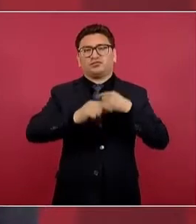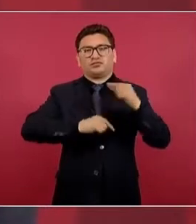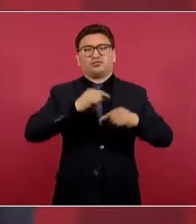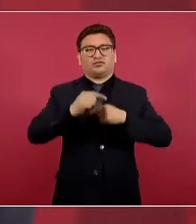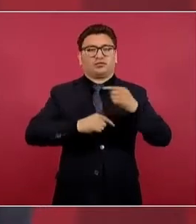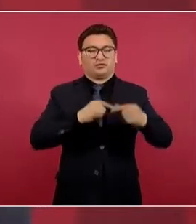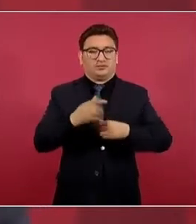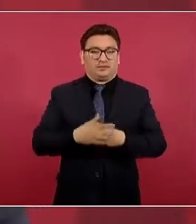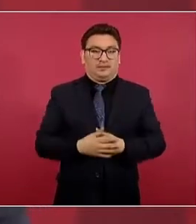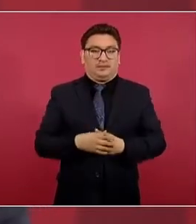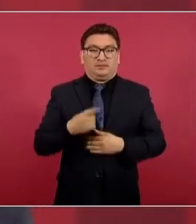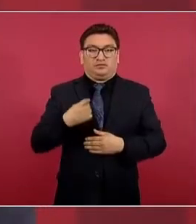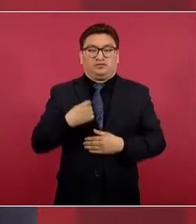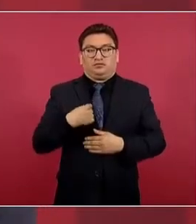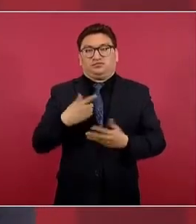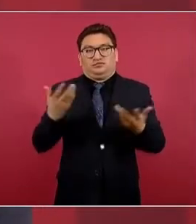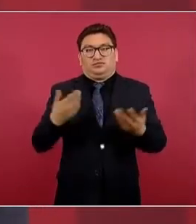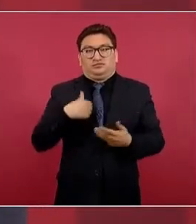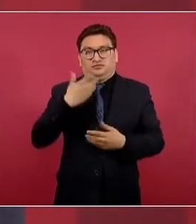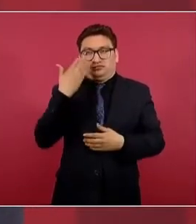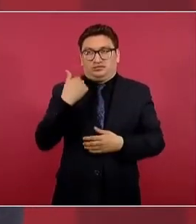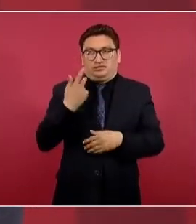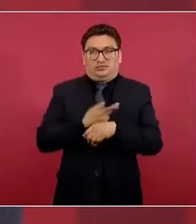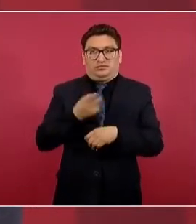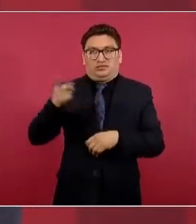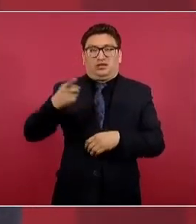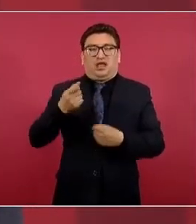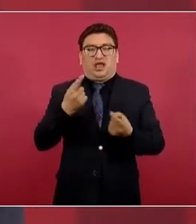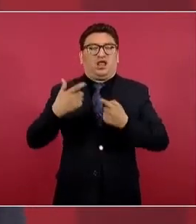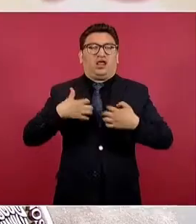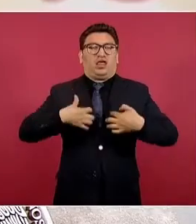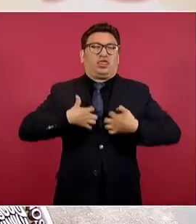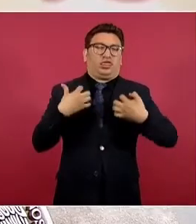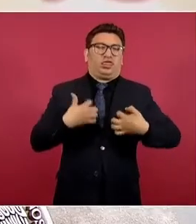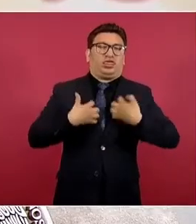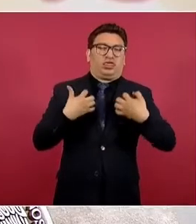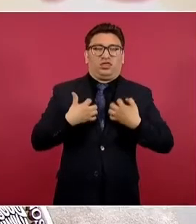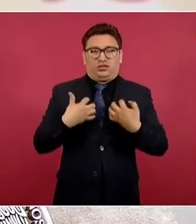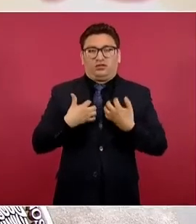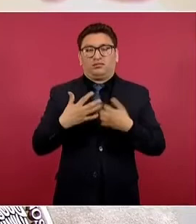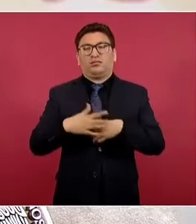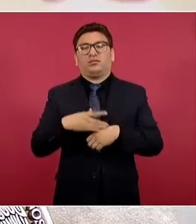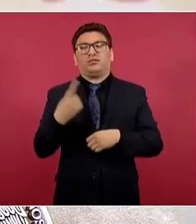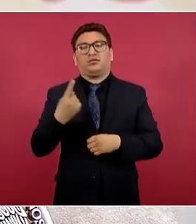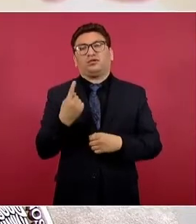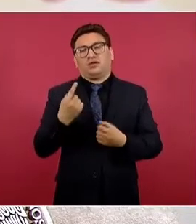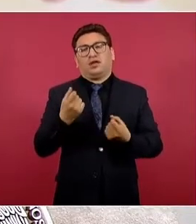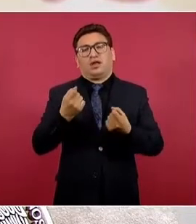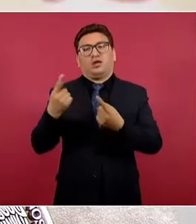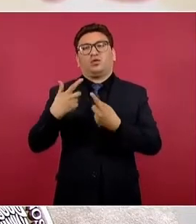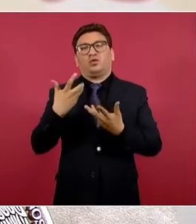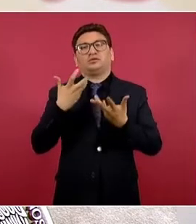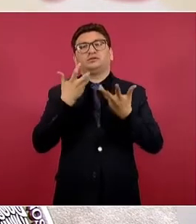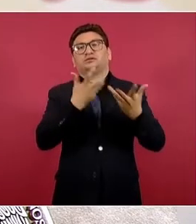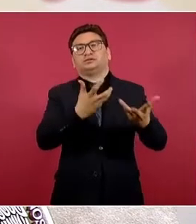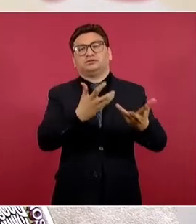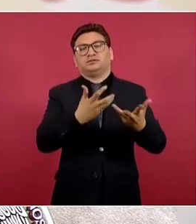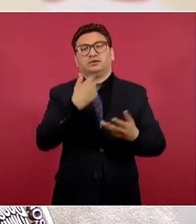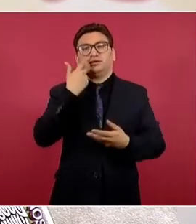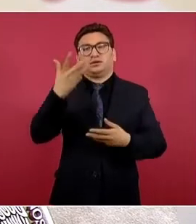También no se le pasa el coraje a los que tenían el trinquete de hacer el